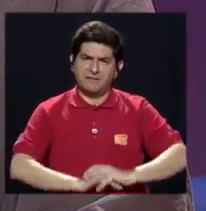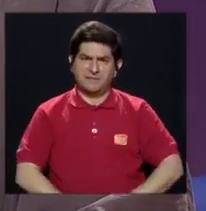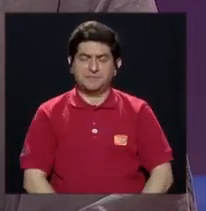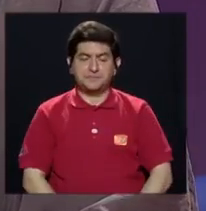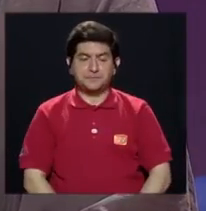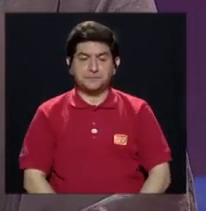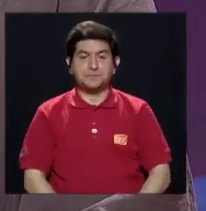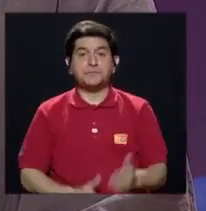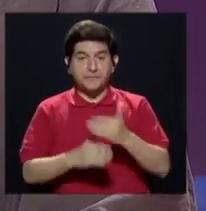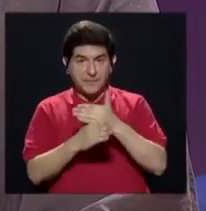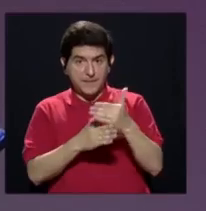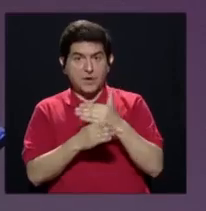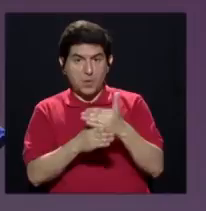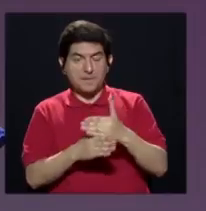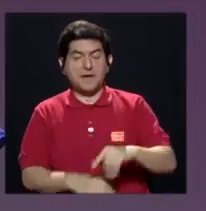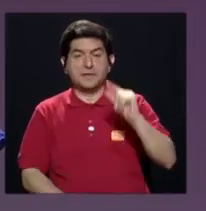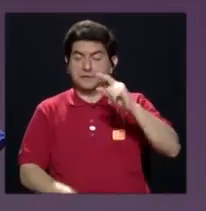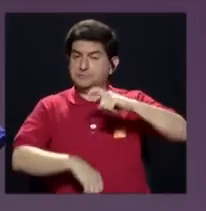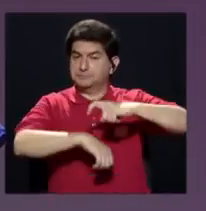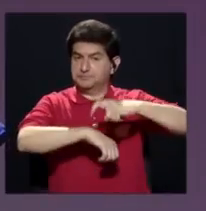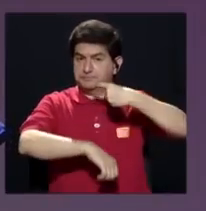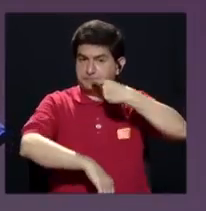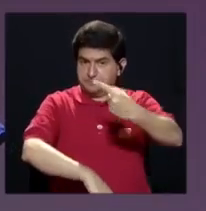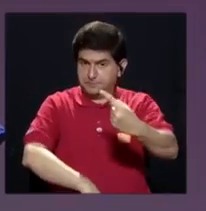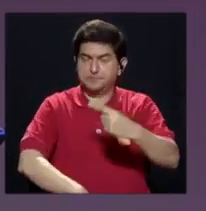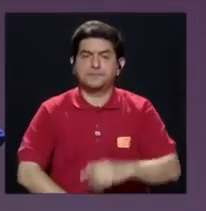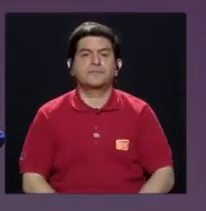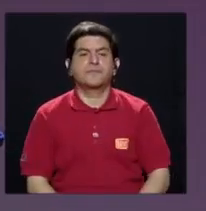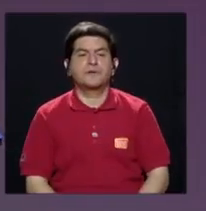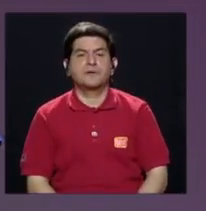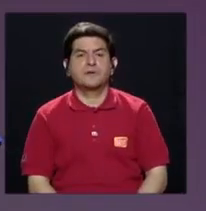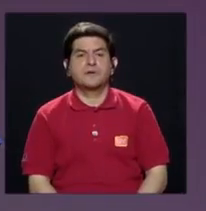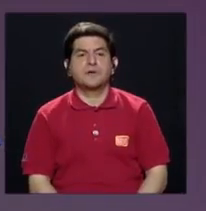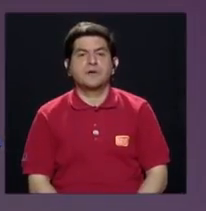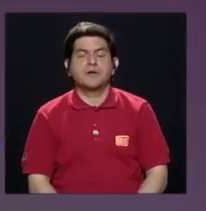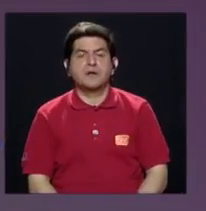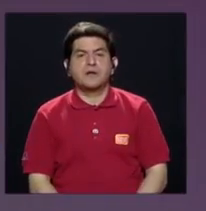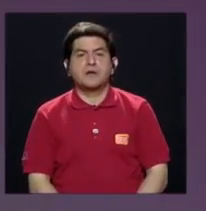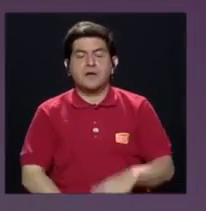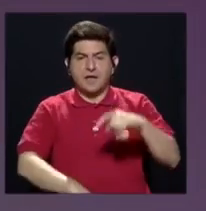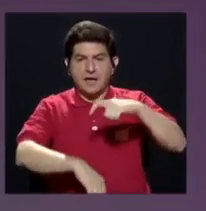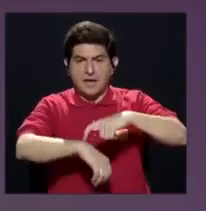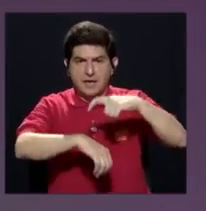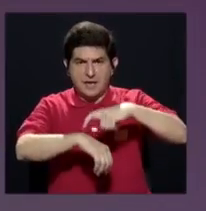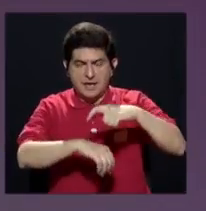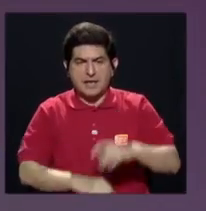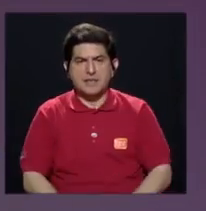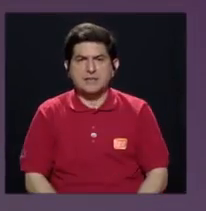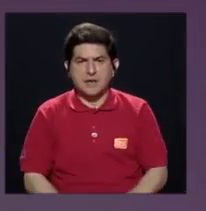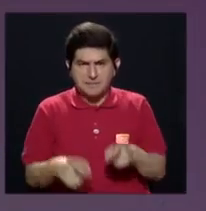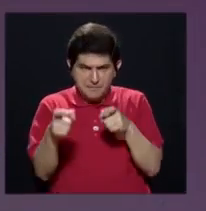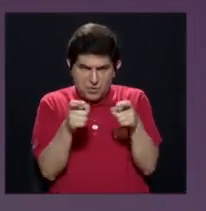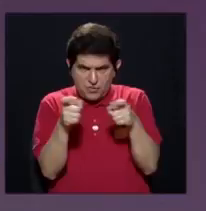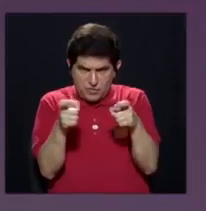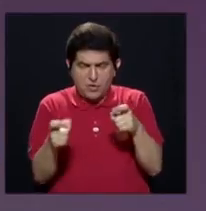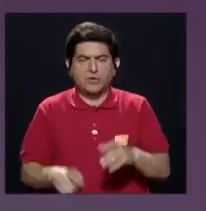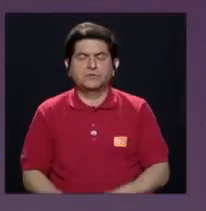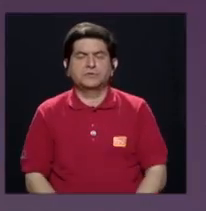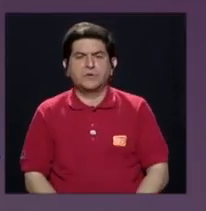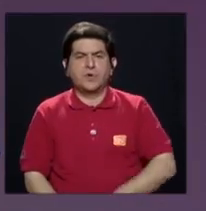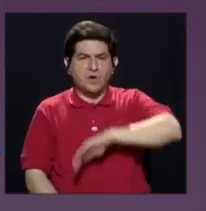compartir brevemente que durante lo que fue el estado de sitio en el caso de la montaña de